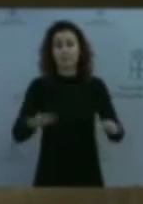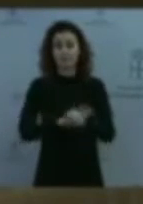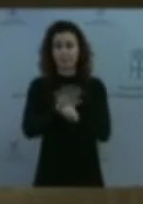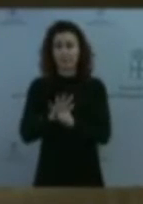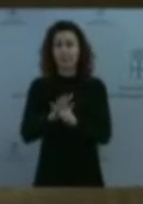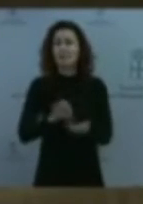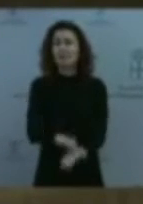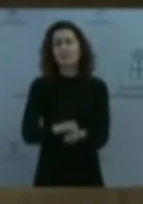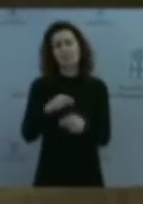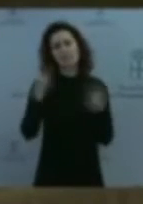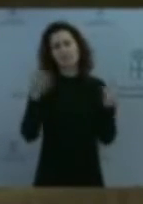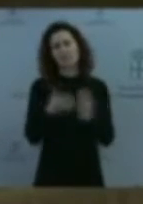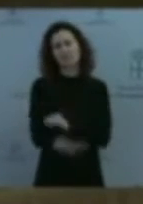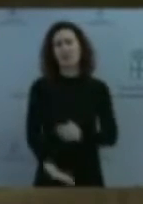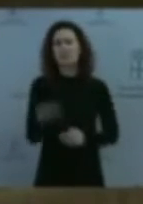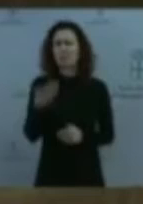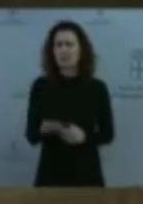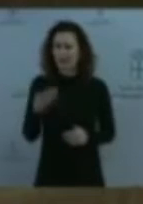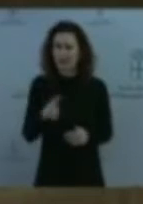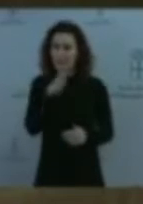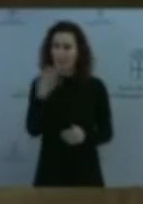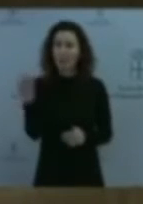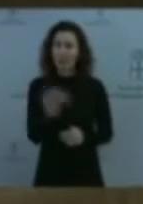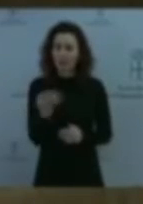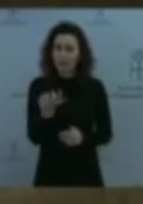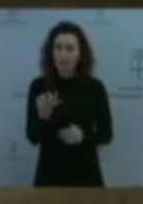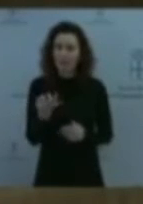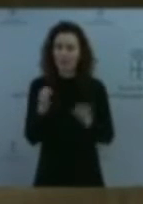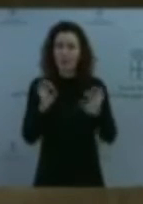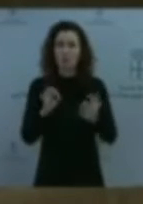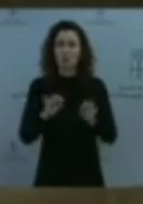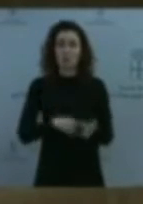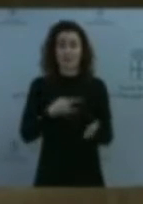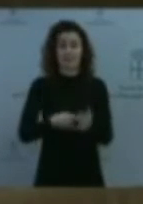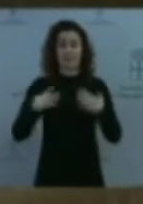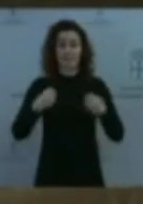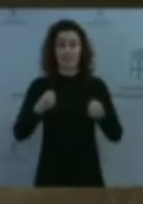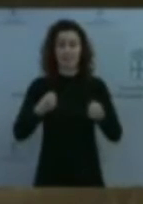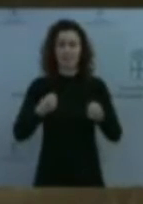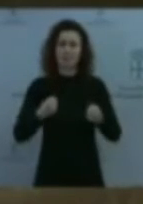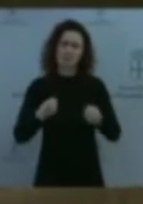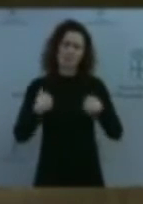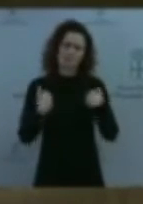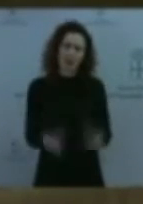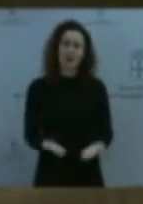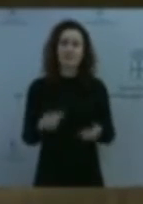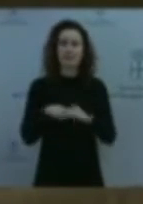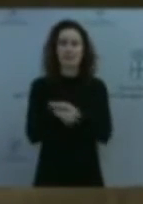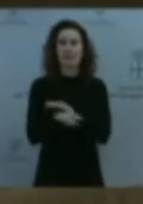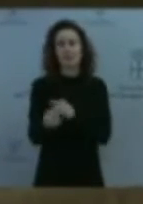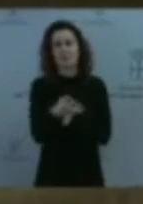necesitamos reforzar nuestro sistema sanitario y de salud. Necesitamos una gestión adecuada, con más personal de atención y